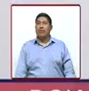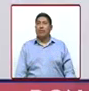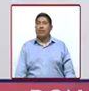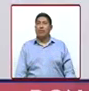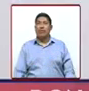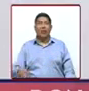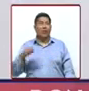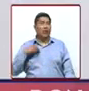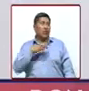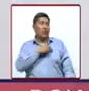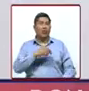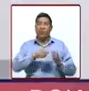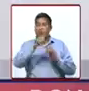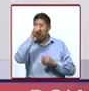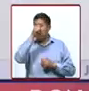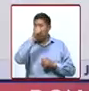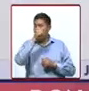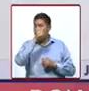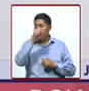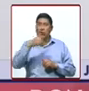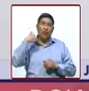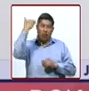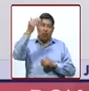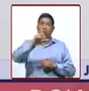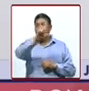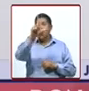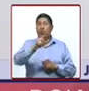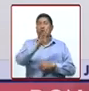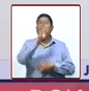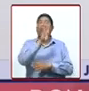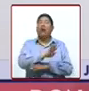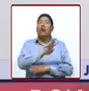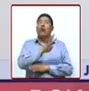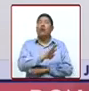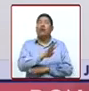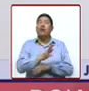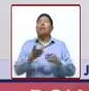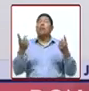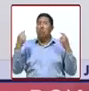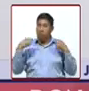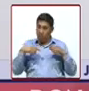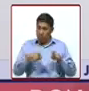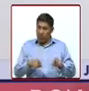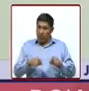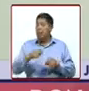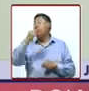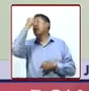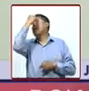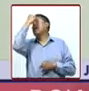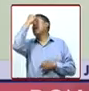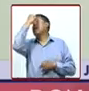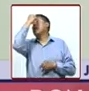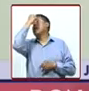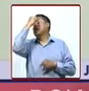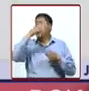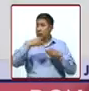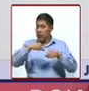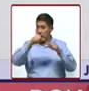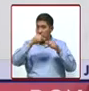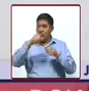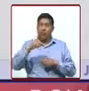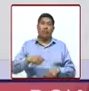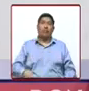No, entonces vamos a hacer la cirugía el próximo lunes a las 4 de la tarde. Muchas gracias. Mientras tanto, ¿dónde están sus gotas?